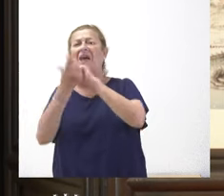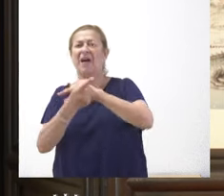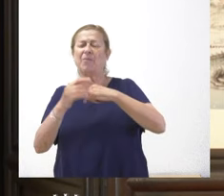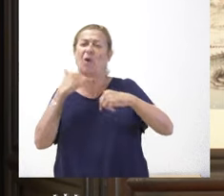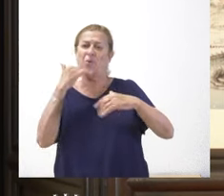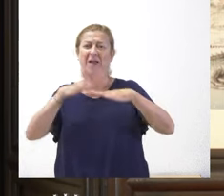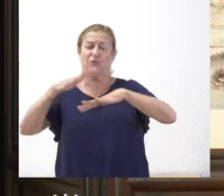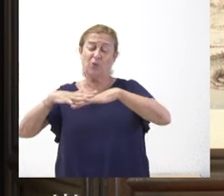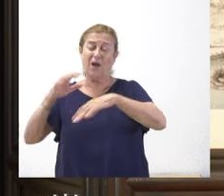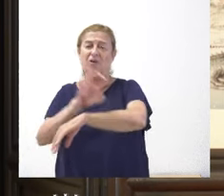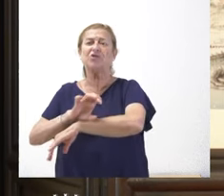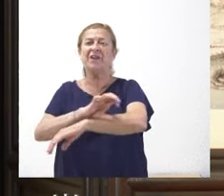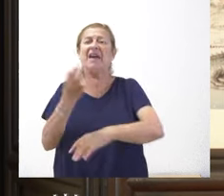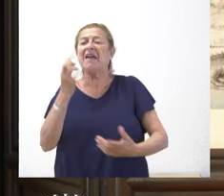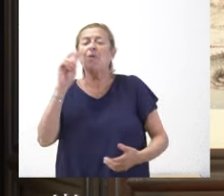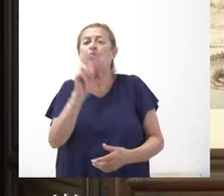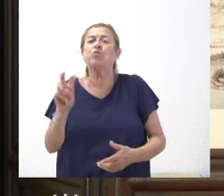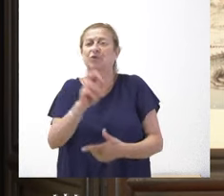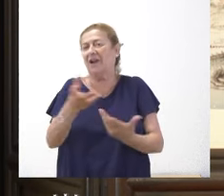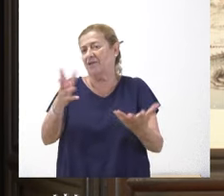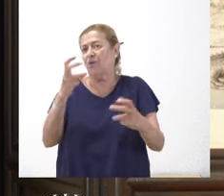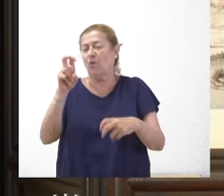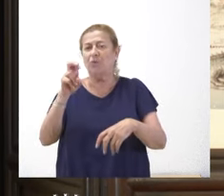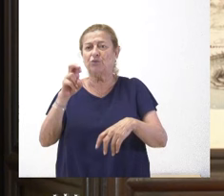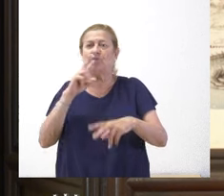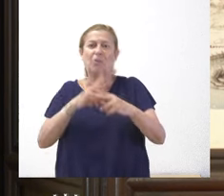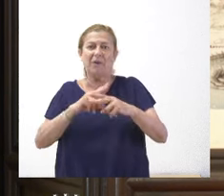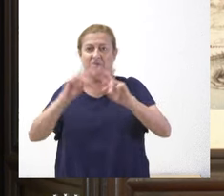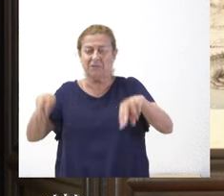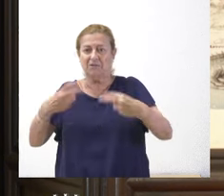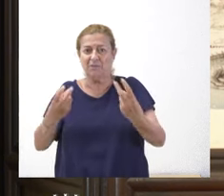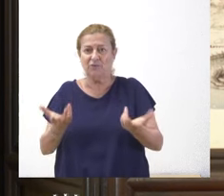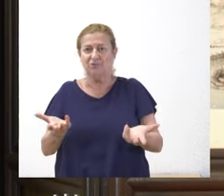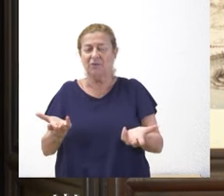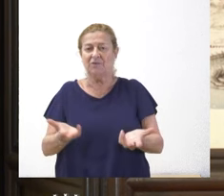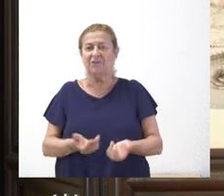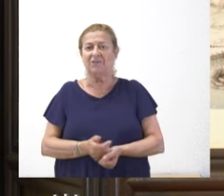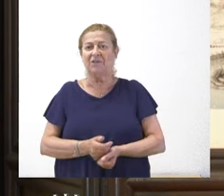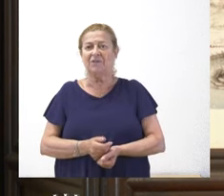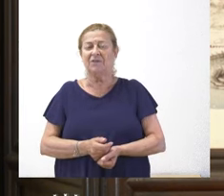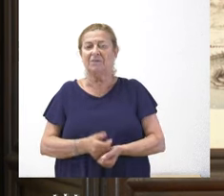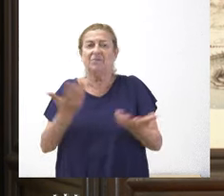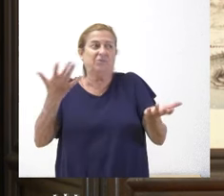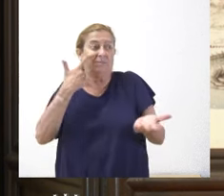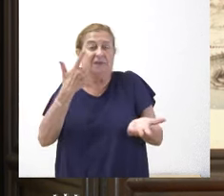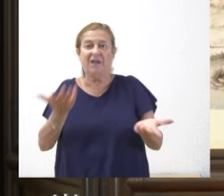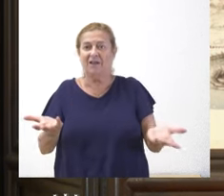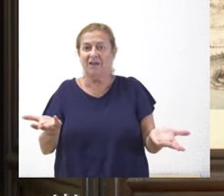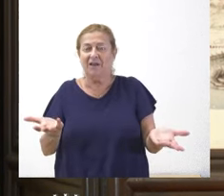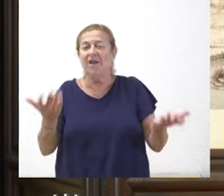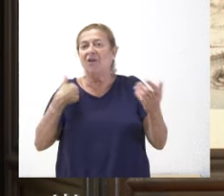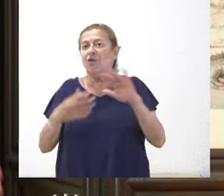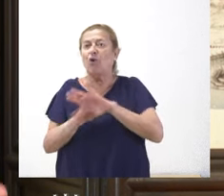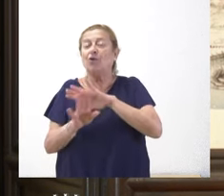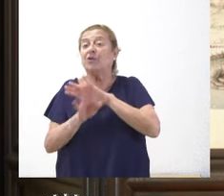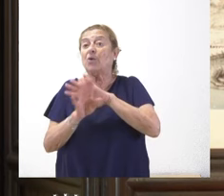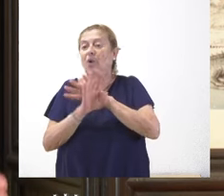las consejerías qué Busca con estos nuevos nombres y estos cambios pues mire continuar